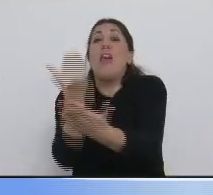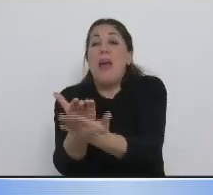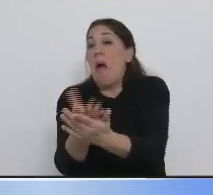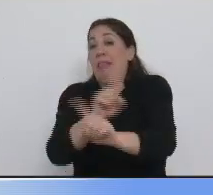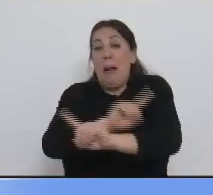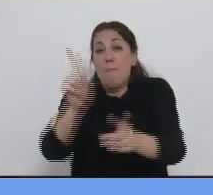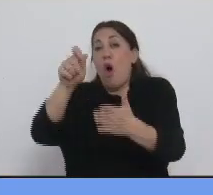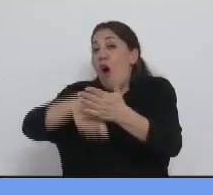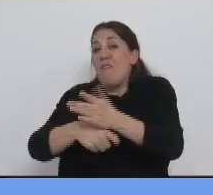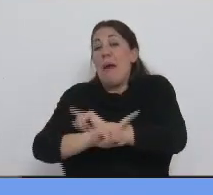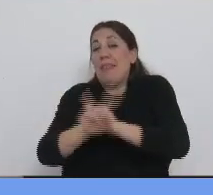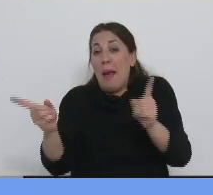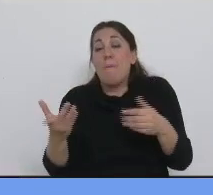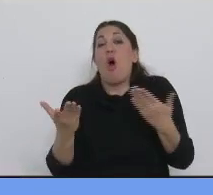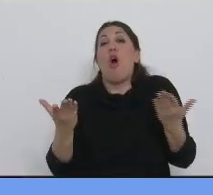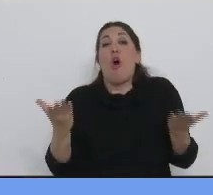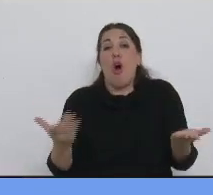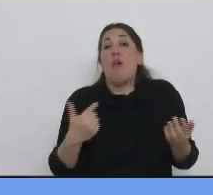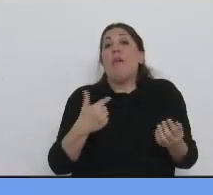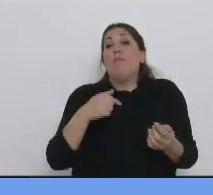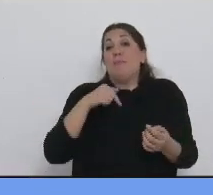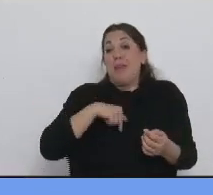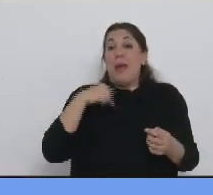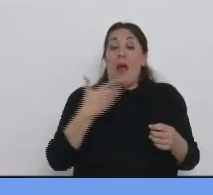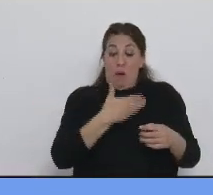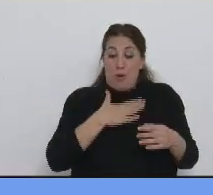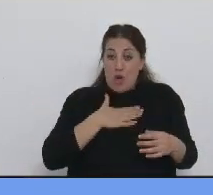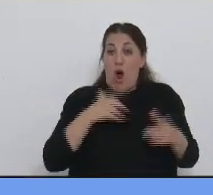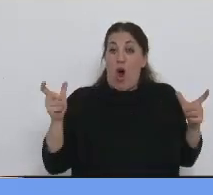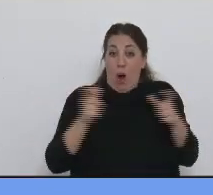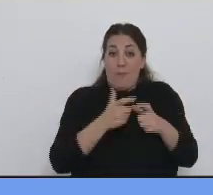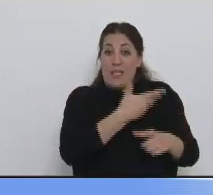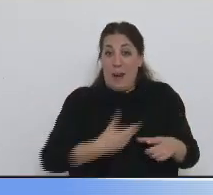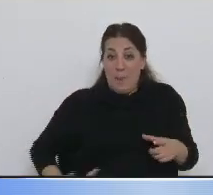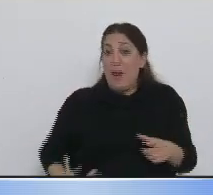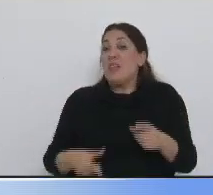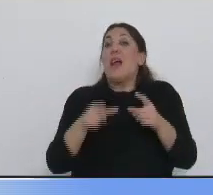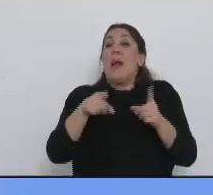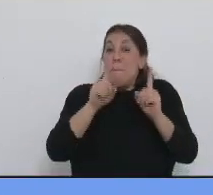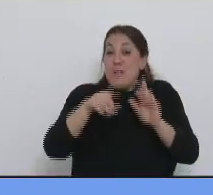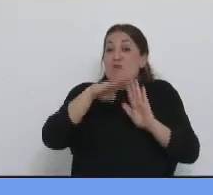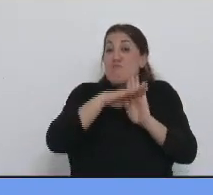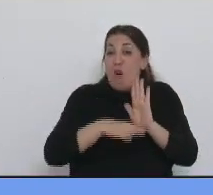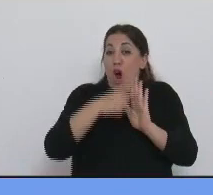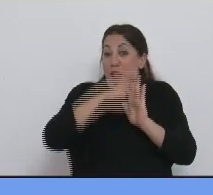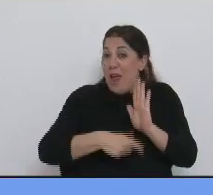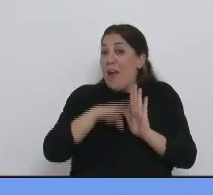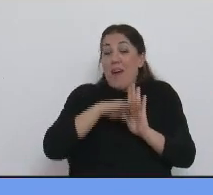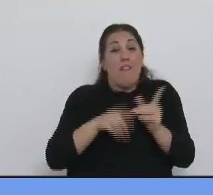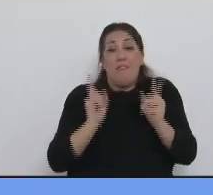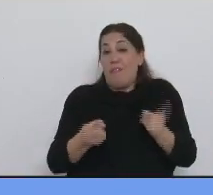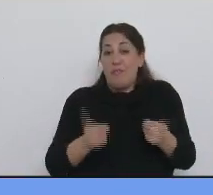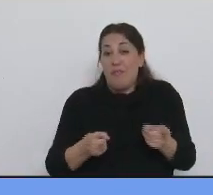éste lo que puedo decir desde la presidencia de la comisión es que esos nombres siguen en la comisión y oportunamente es cuando